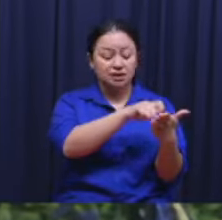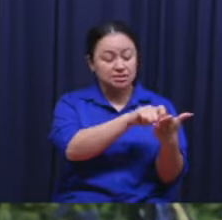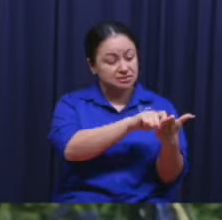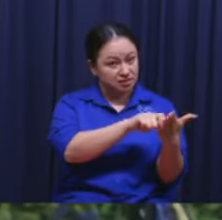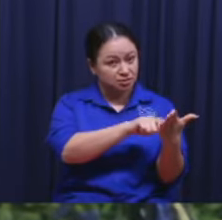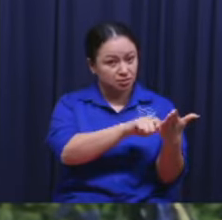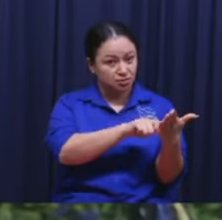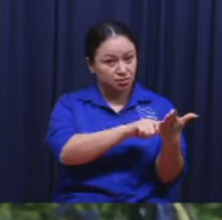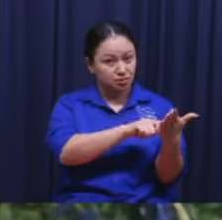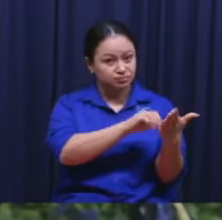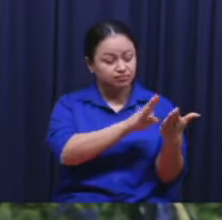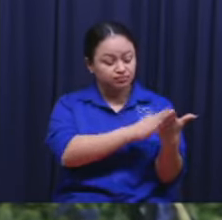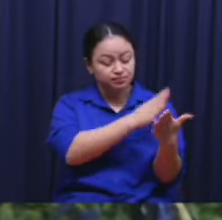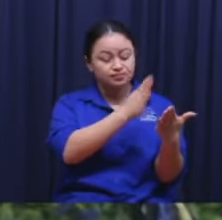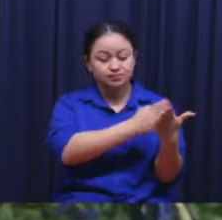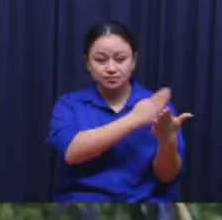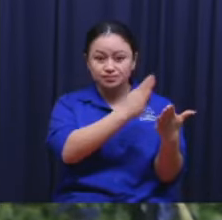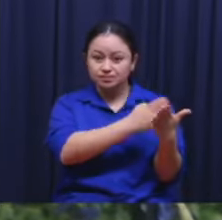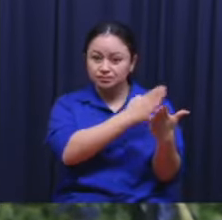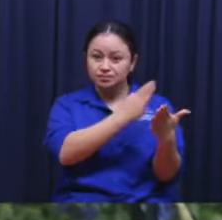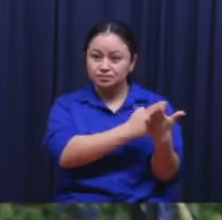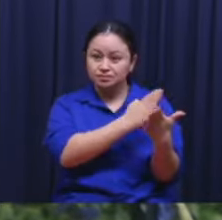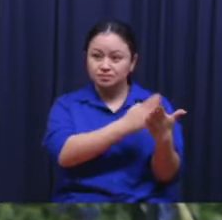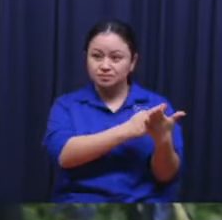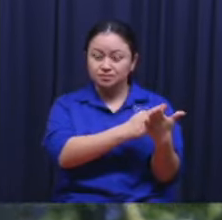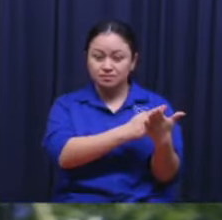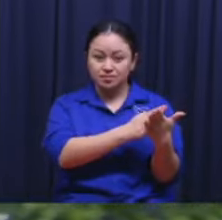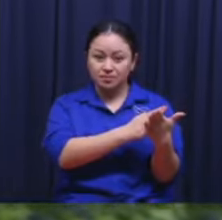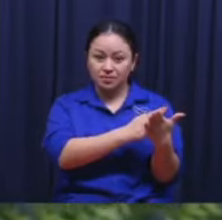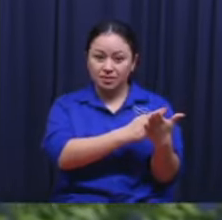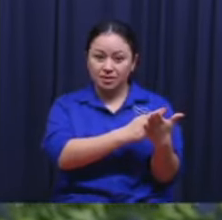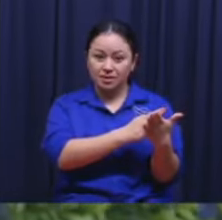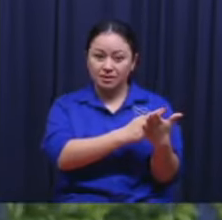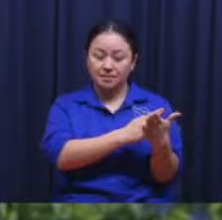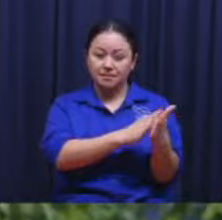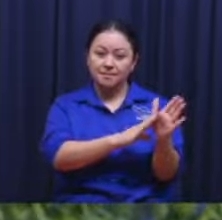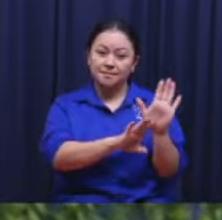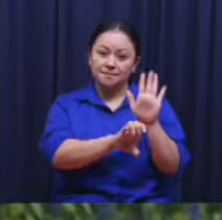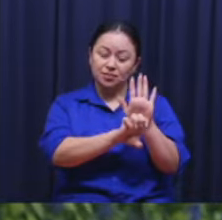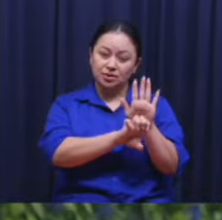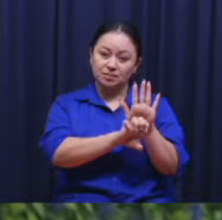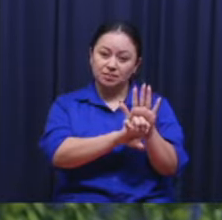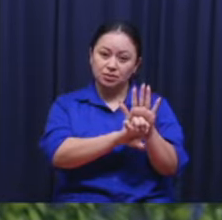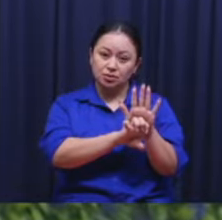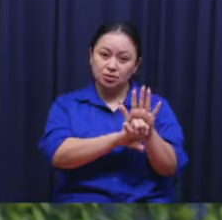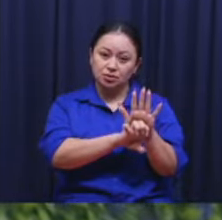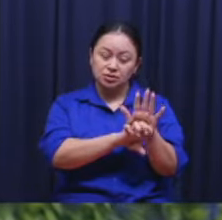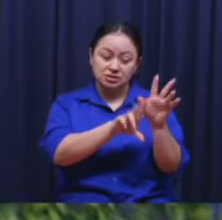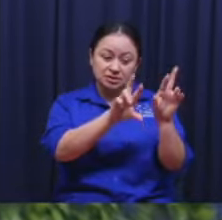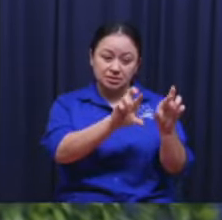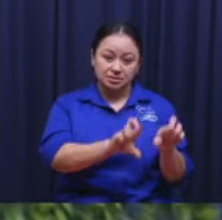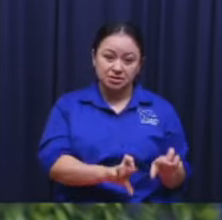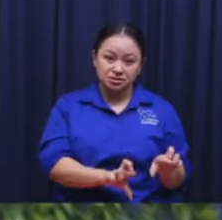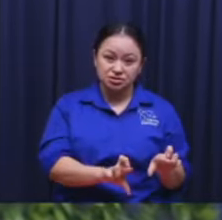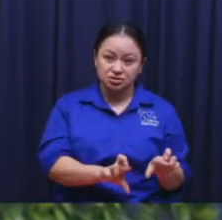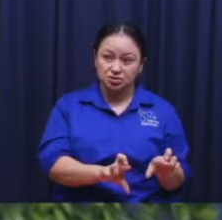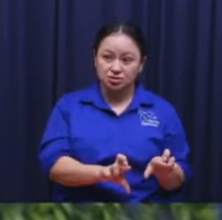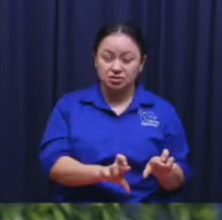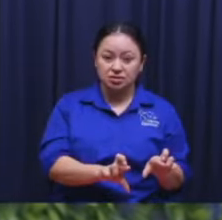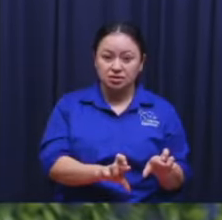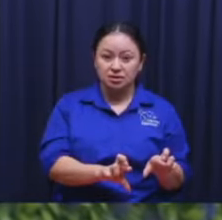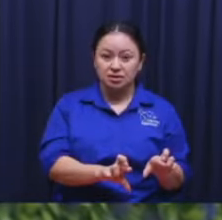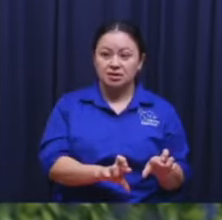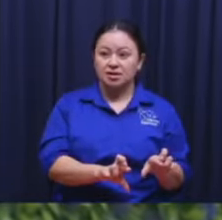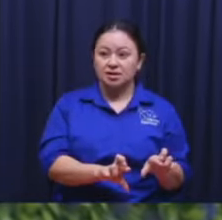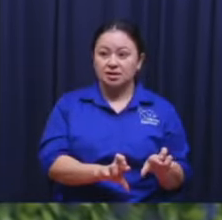No lo pueden encontrar. Es decir, si agarran a uno que es la primera vez que está ofendiendo, tranquilo, lo pueden dejar,